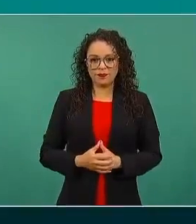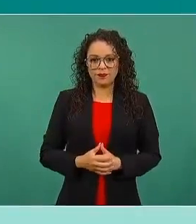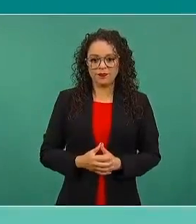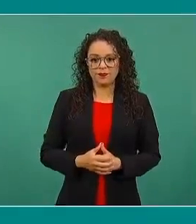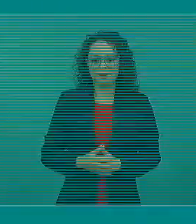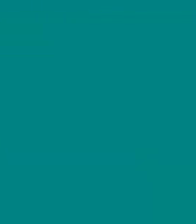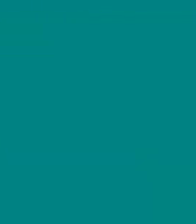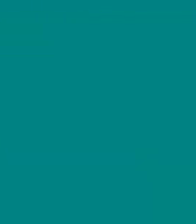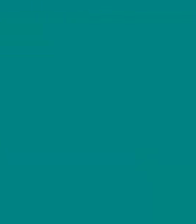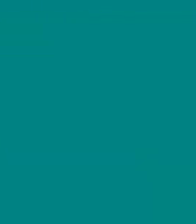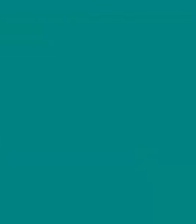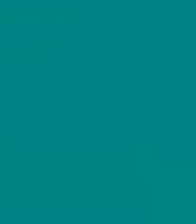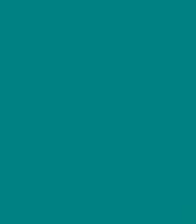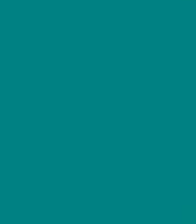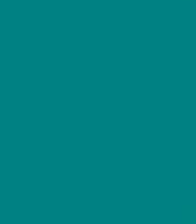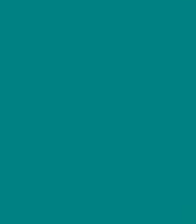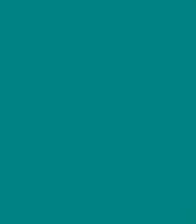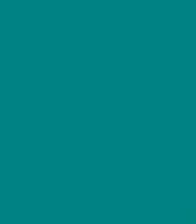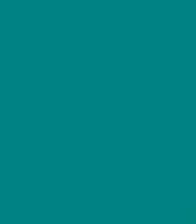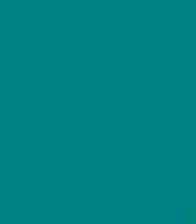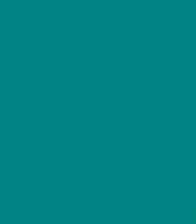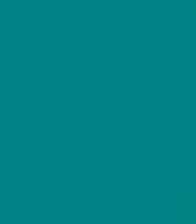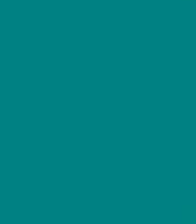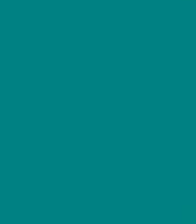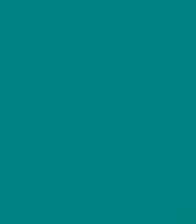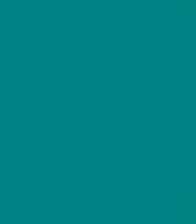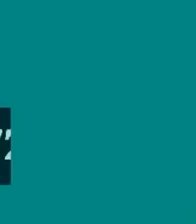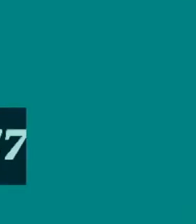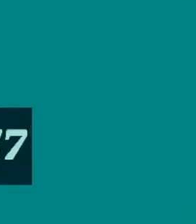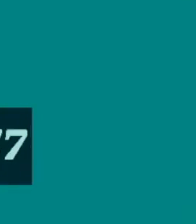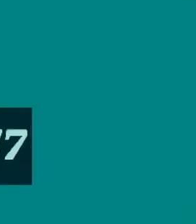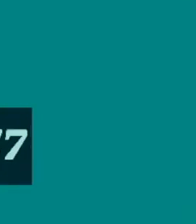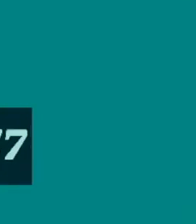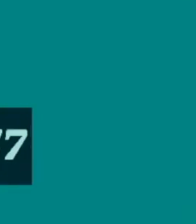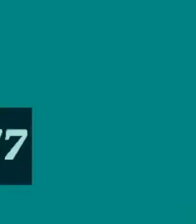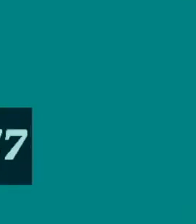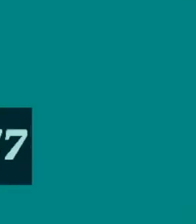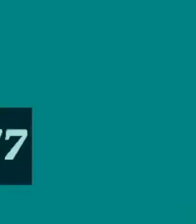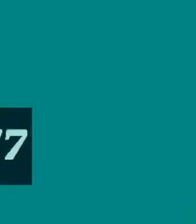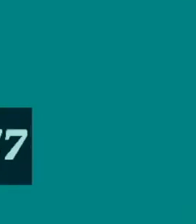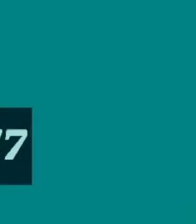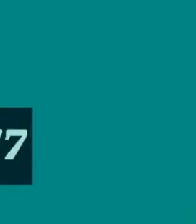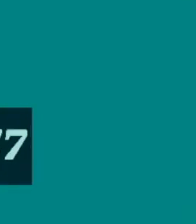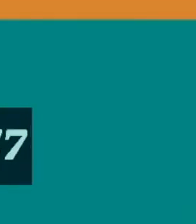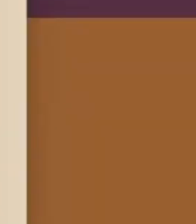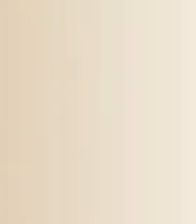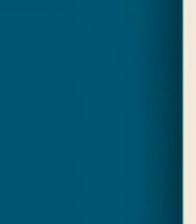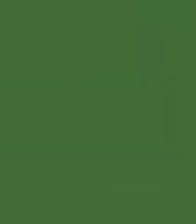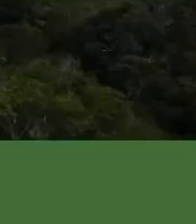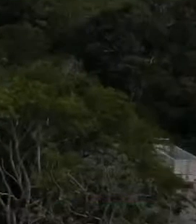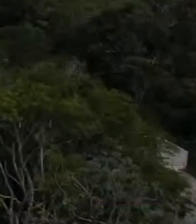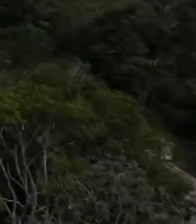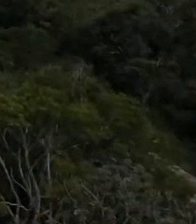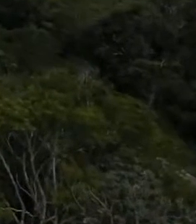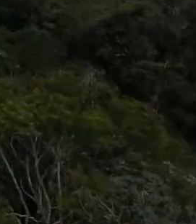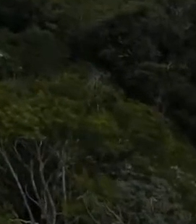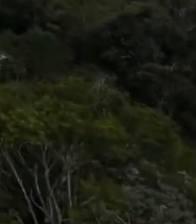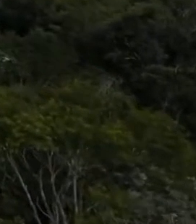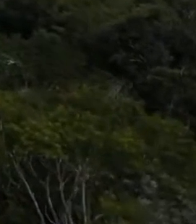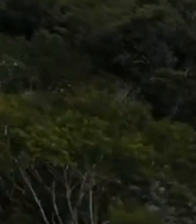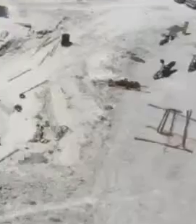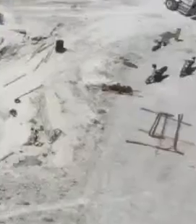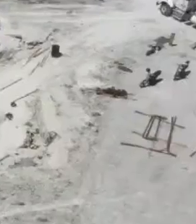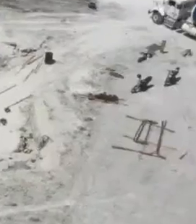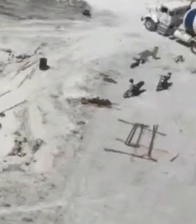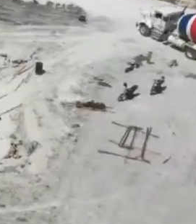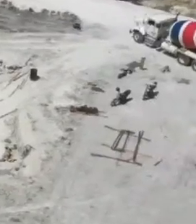Tren Maya. Reporte de actividades. Semana 49 de 157. A lo largo de los